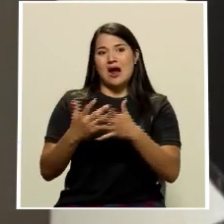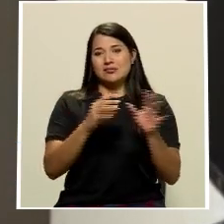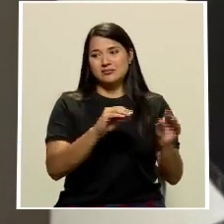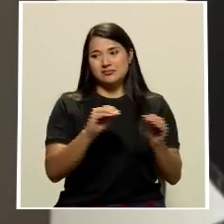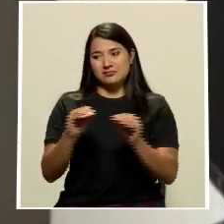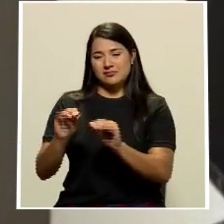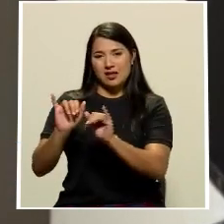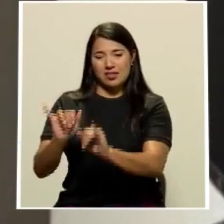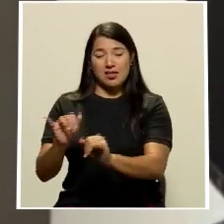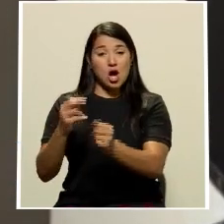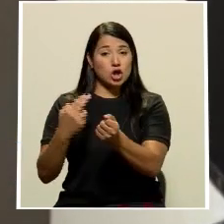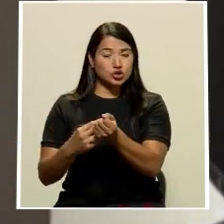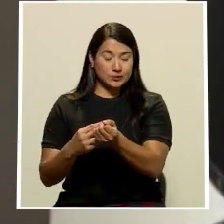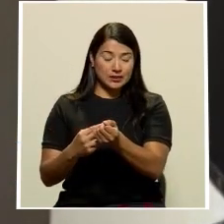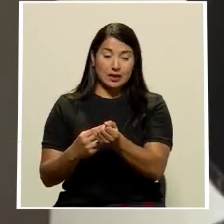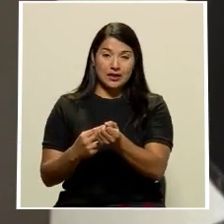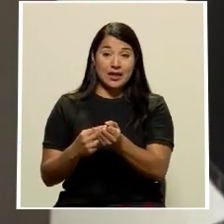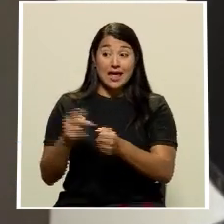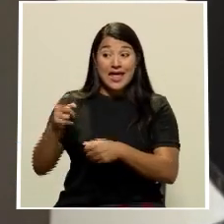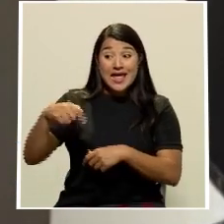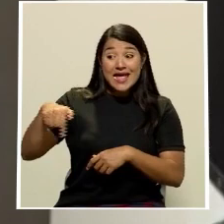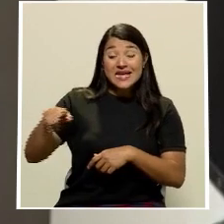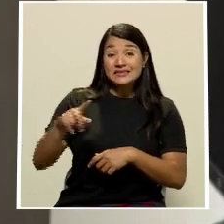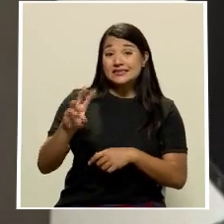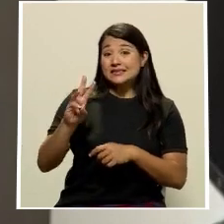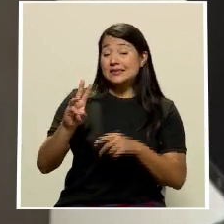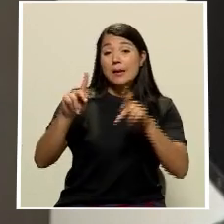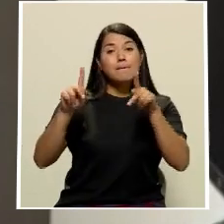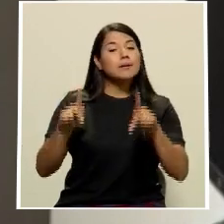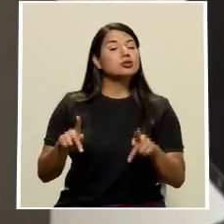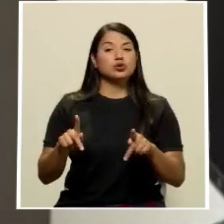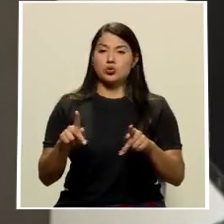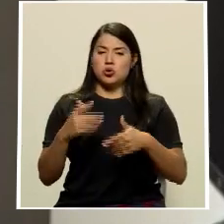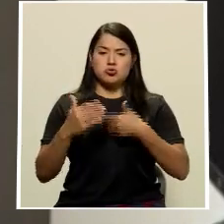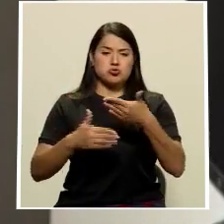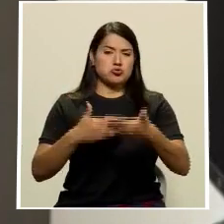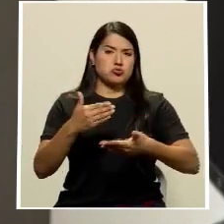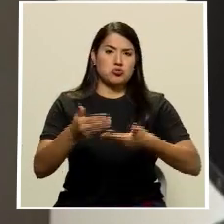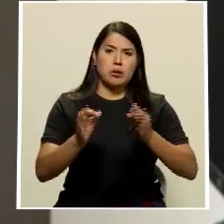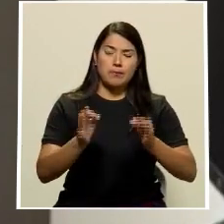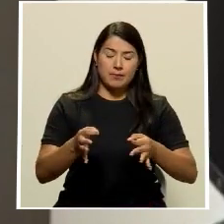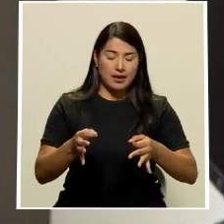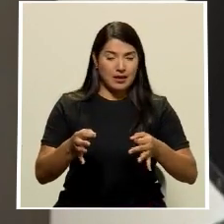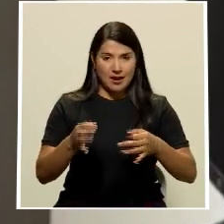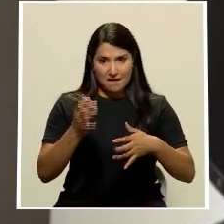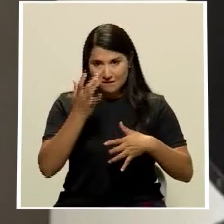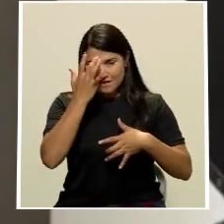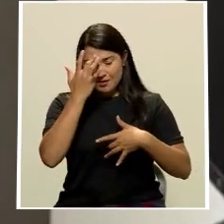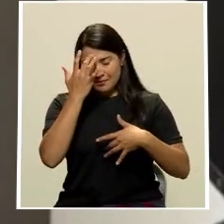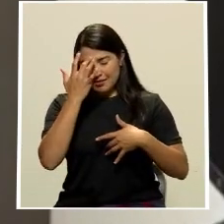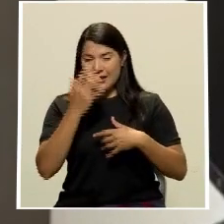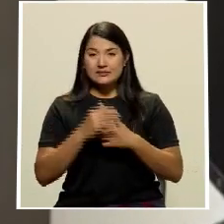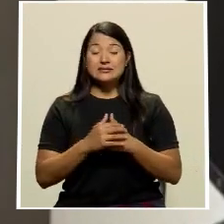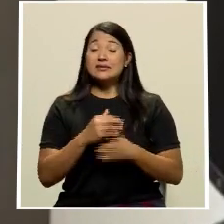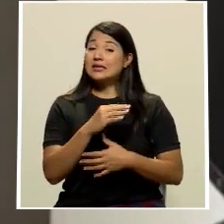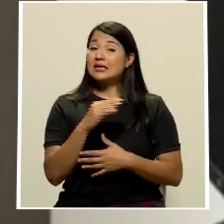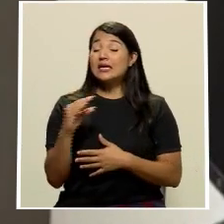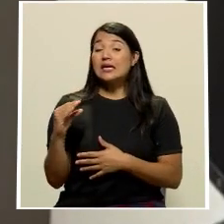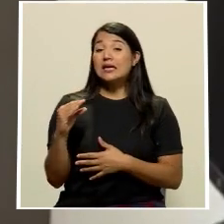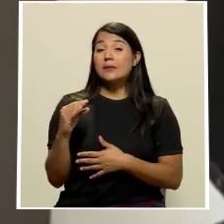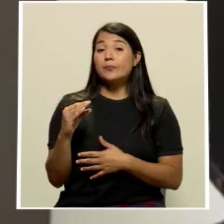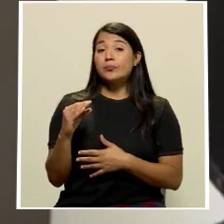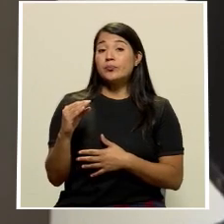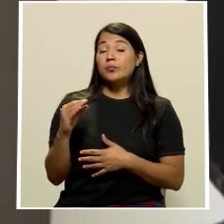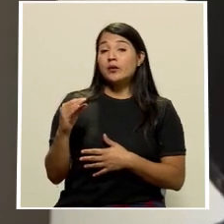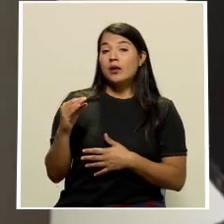encuentran hospitalizadas. Dichosamente estas personas están cursando su enfermedad de manera estable y